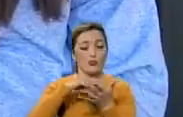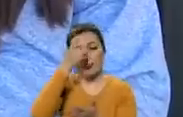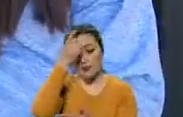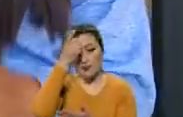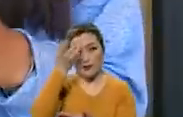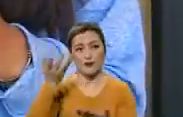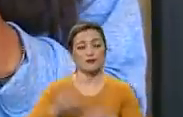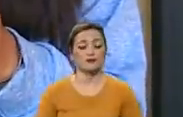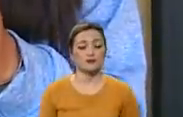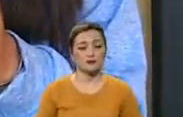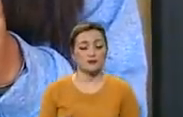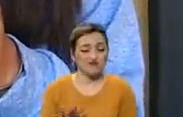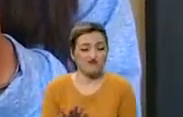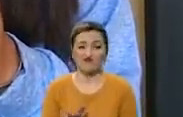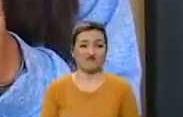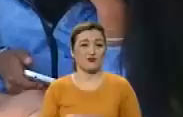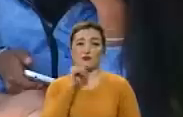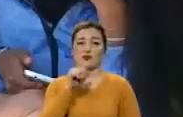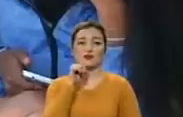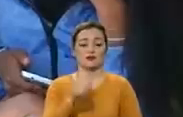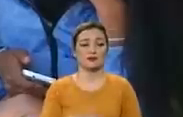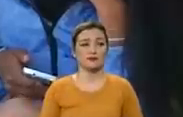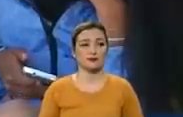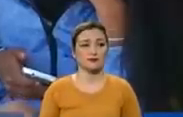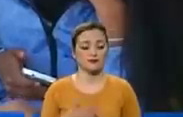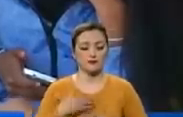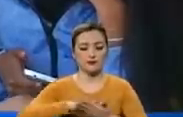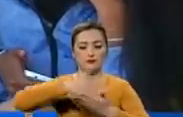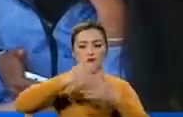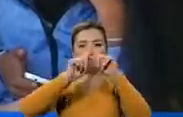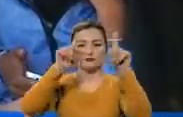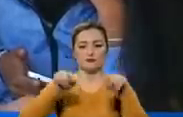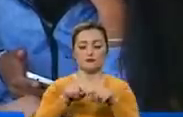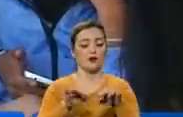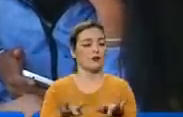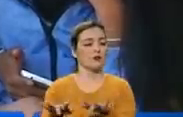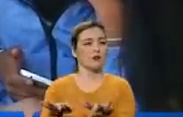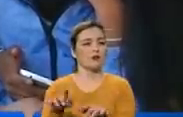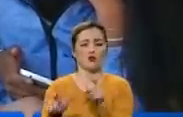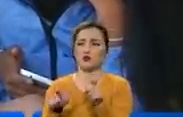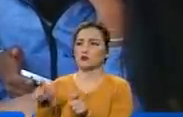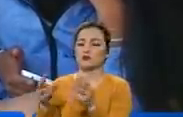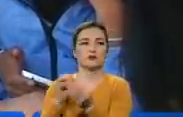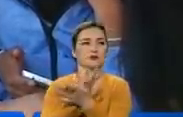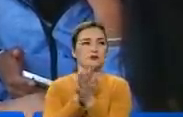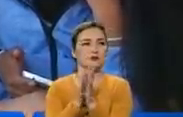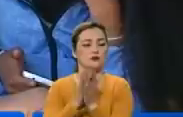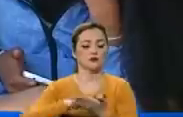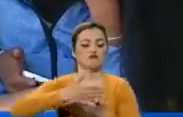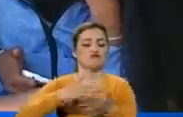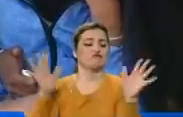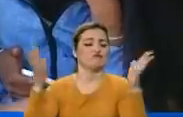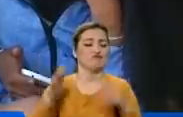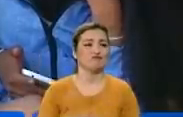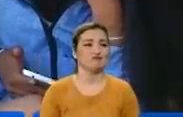tareas, pero igual no es suficiente. Yo no tengo computadora y hay mucha gente que no tienen computadoras, no tienen una laptop,